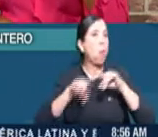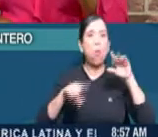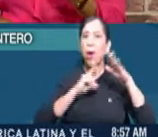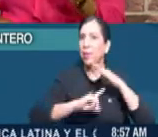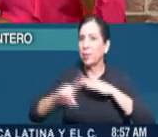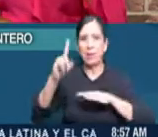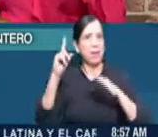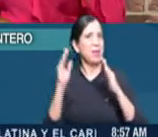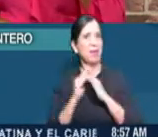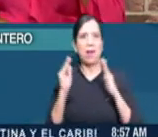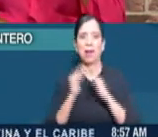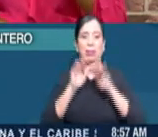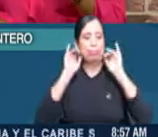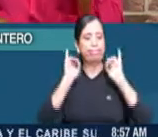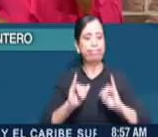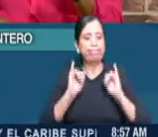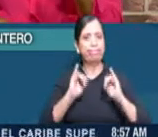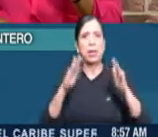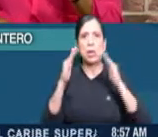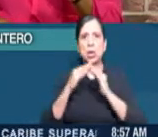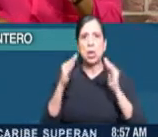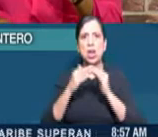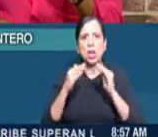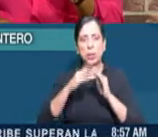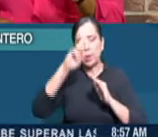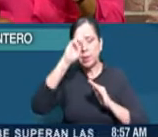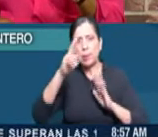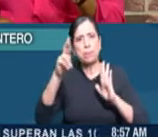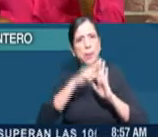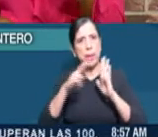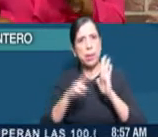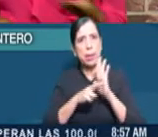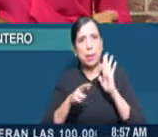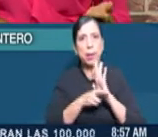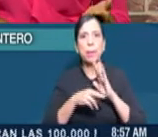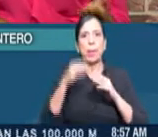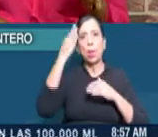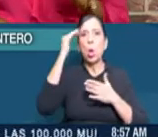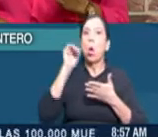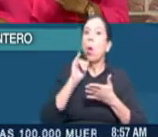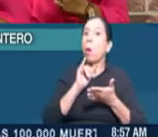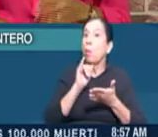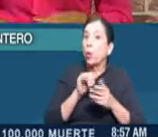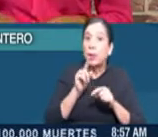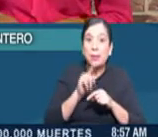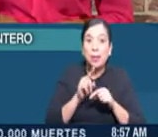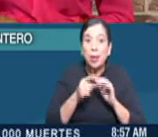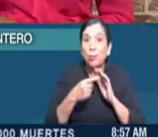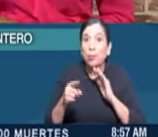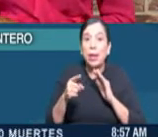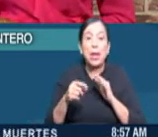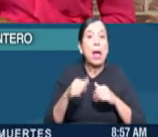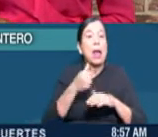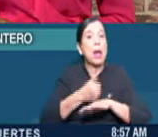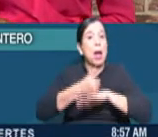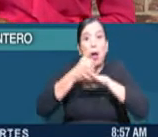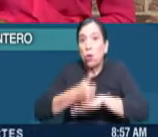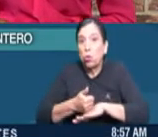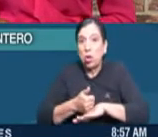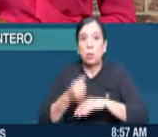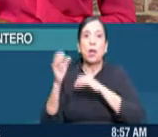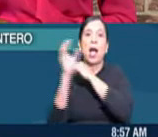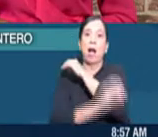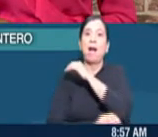en las calles, tienen que ser estrictos con el cumplimiento de esa cuarentena, porque definitivamente si no lo son, las autoridades van a